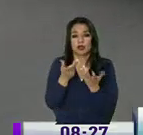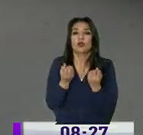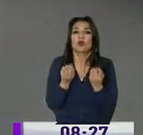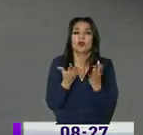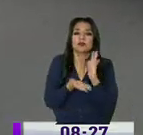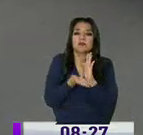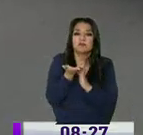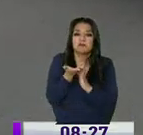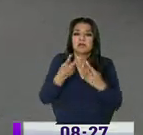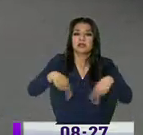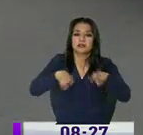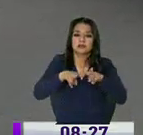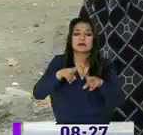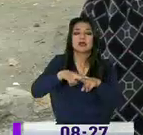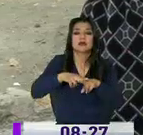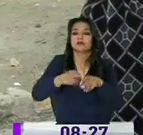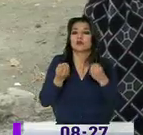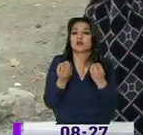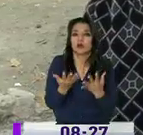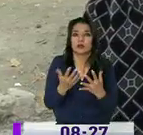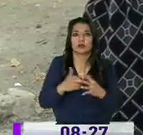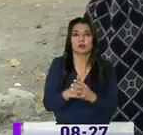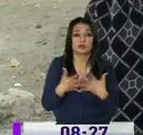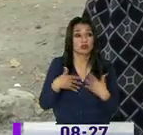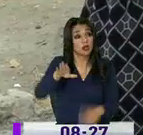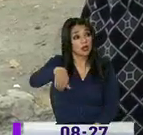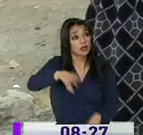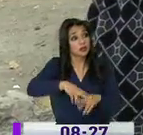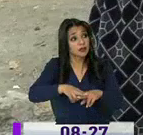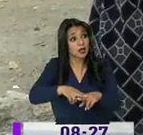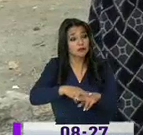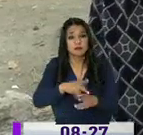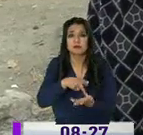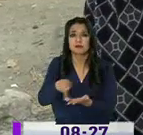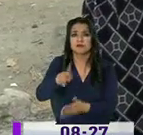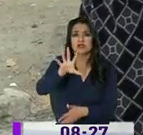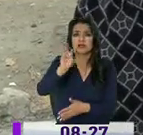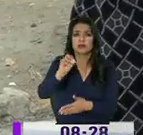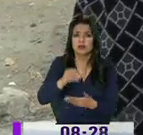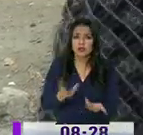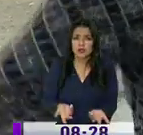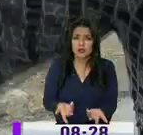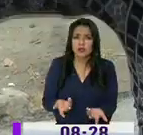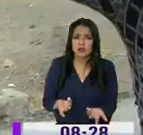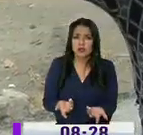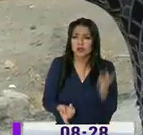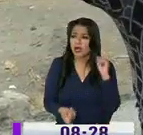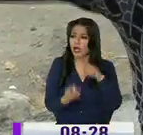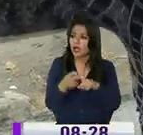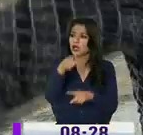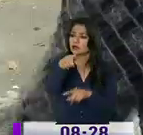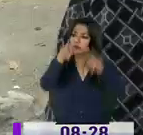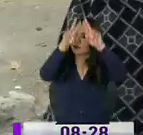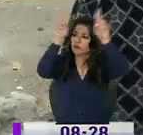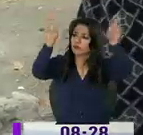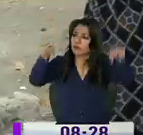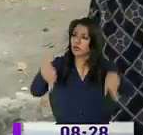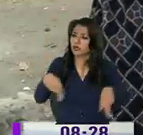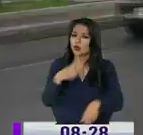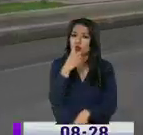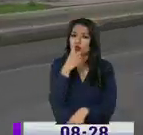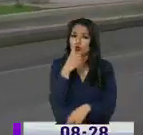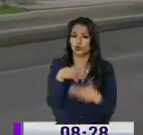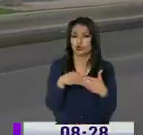tarifa para el servicio de taxis. Intenté coger un taxi, me cobraba $3.50. ¿Cuándo pagaba? Aquí al puente,